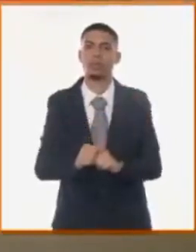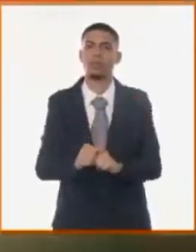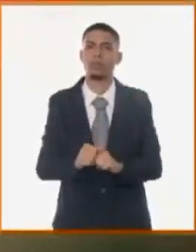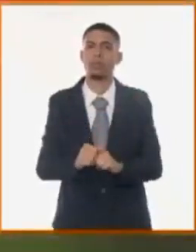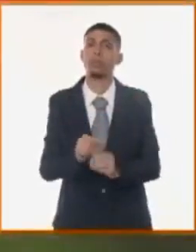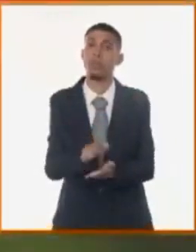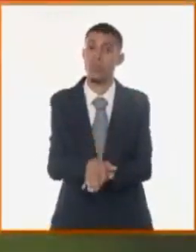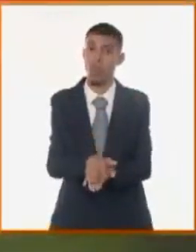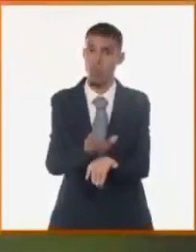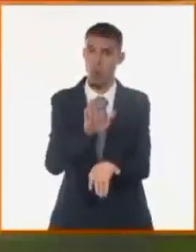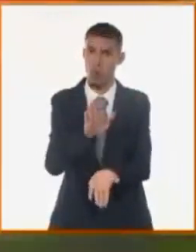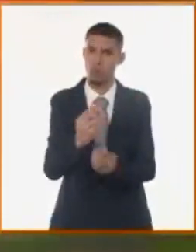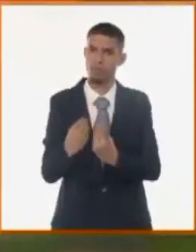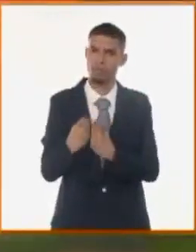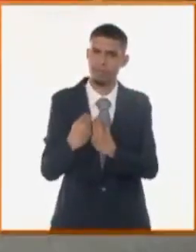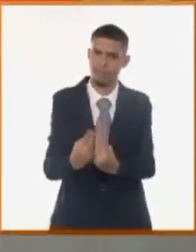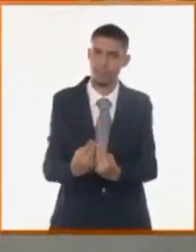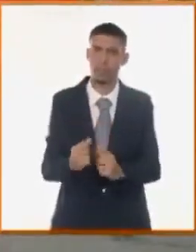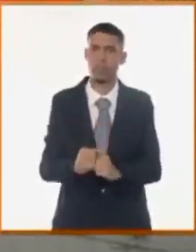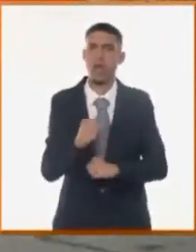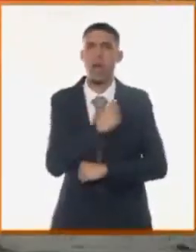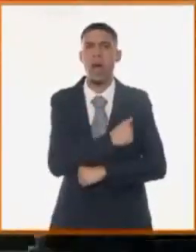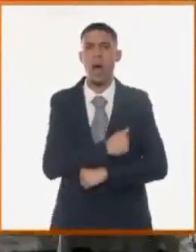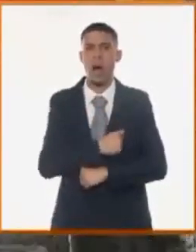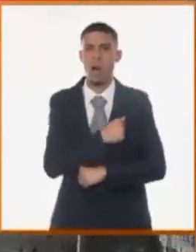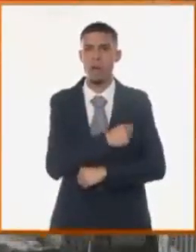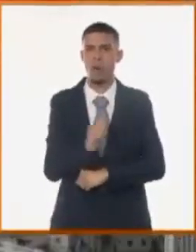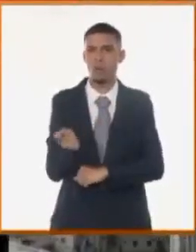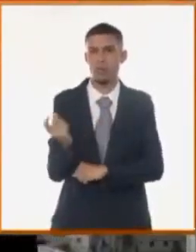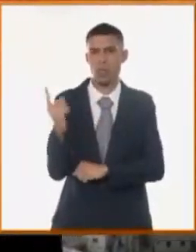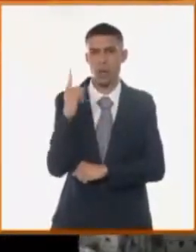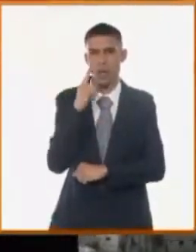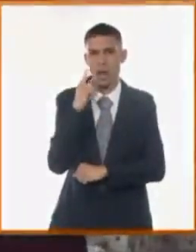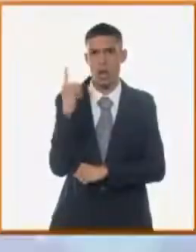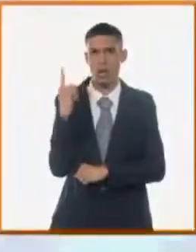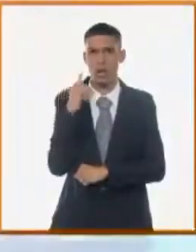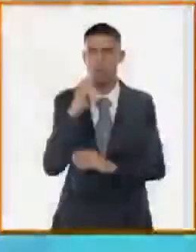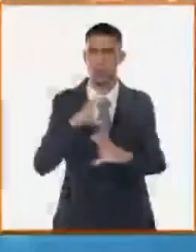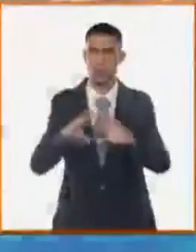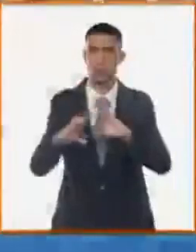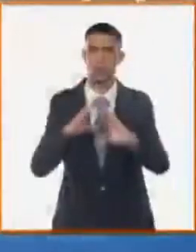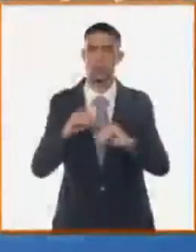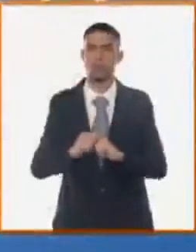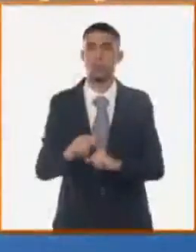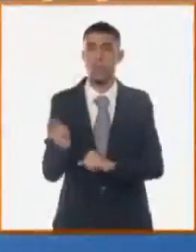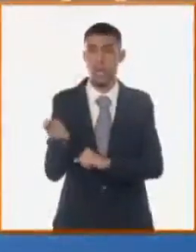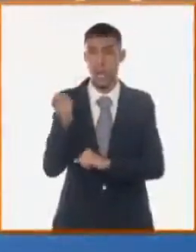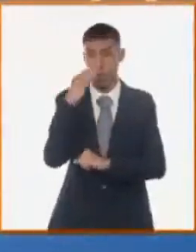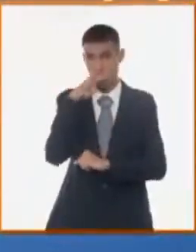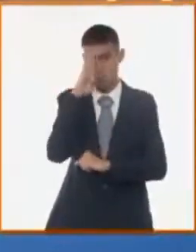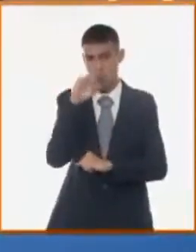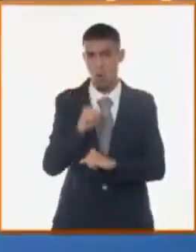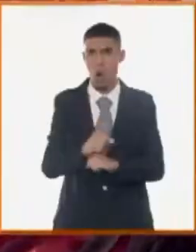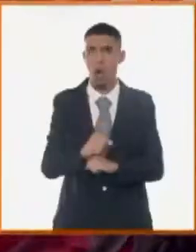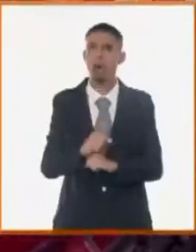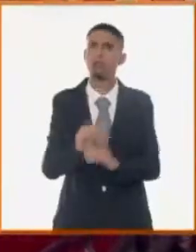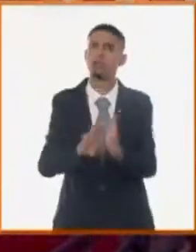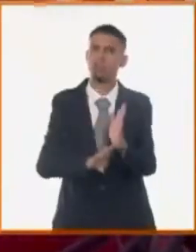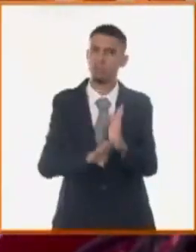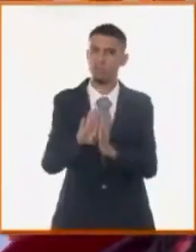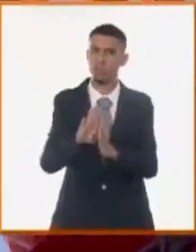Compromiso, entrega, amor por la radiocomunicación. Radio Cuba, creciendo en